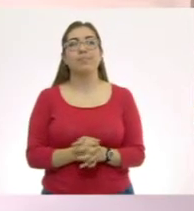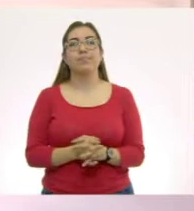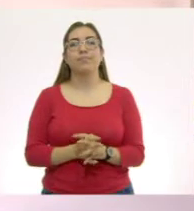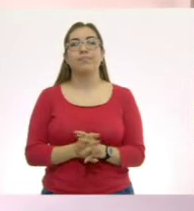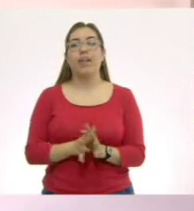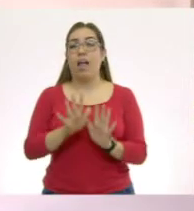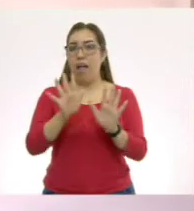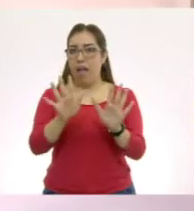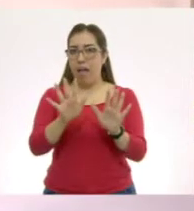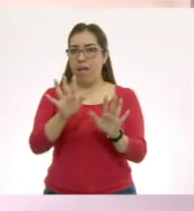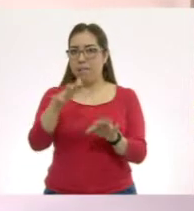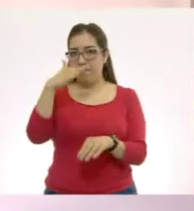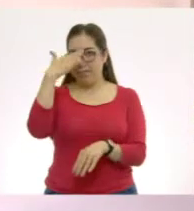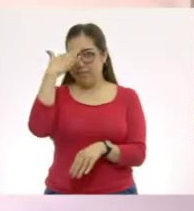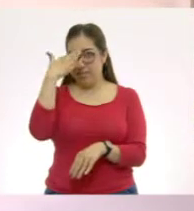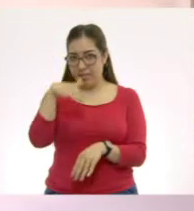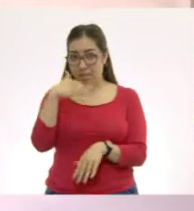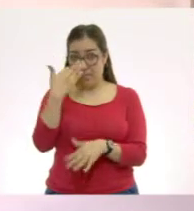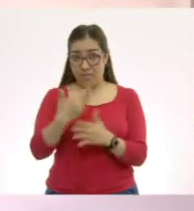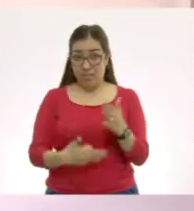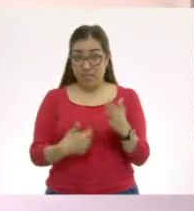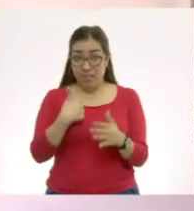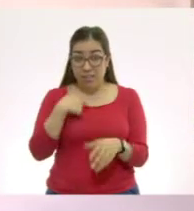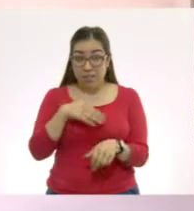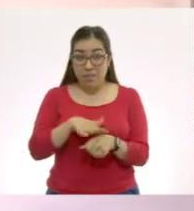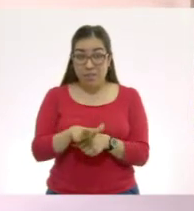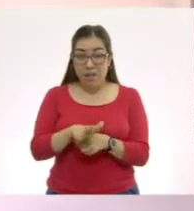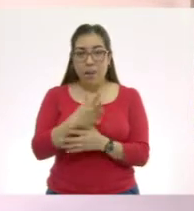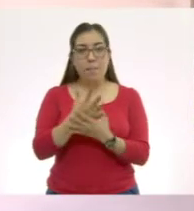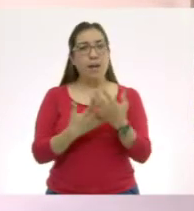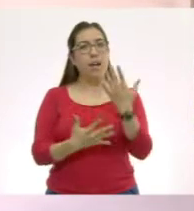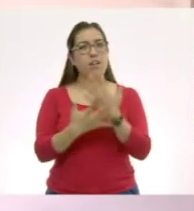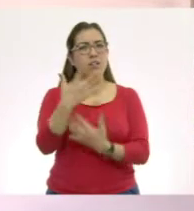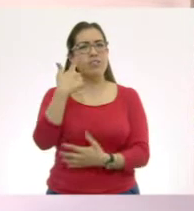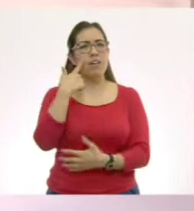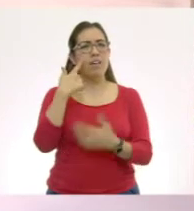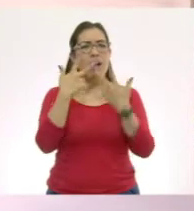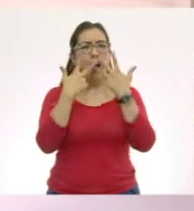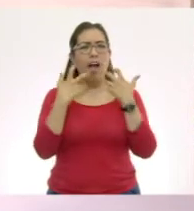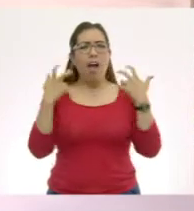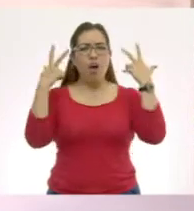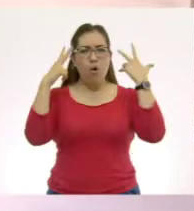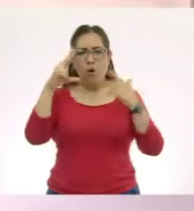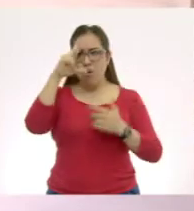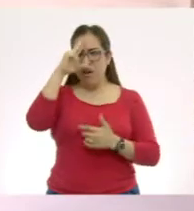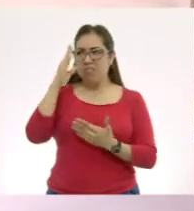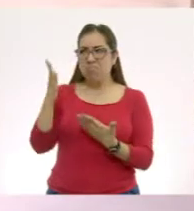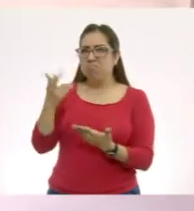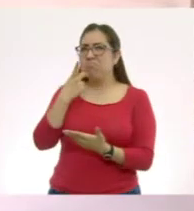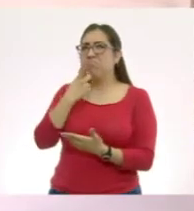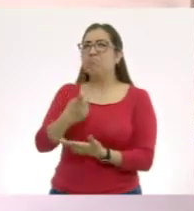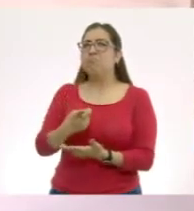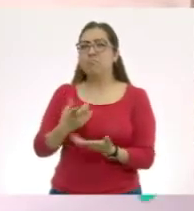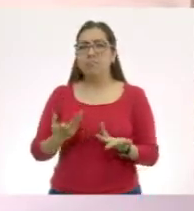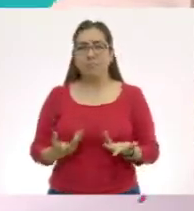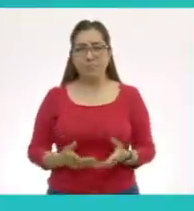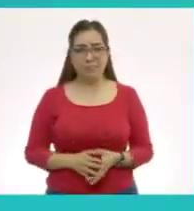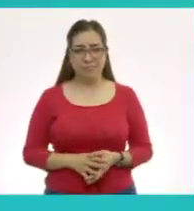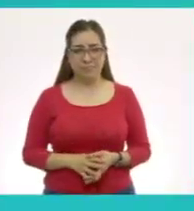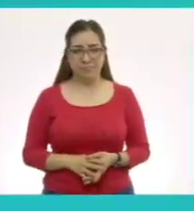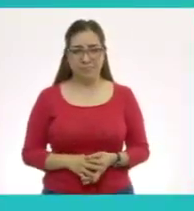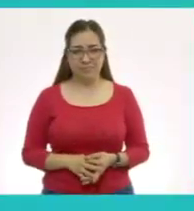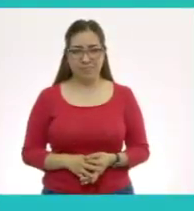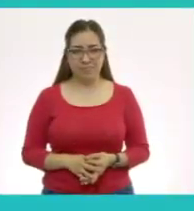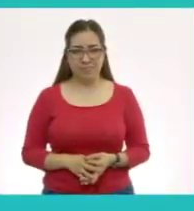¿y saben qué me falta? Lavarme las manos. ¿Por qué no me acompañan a ver qué es lo que tiene que decirnos Ajolisto al respecto?